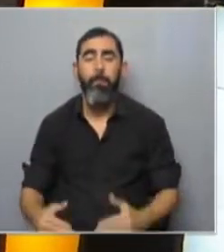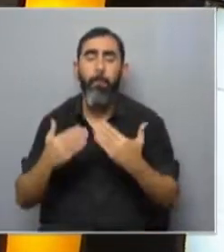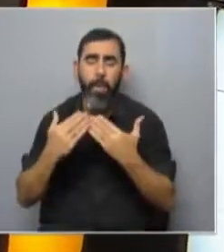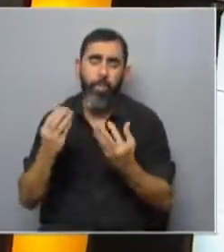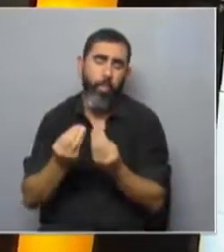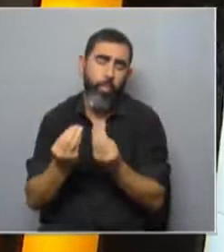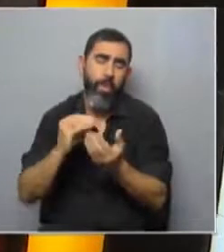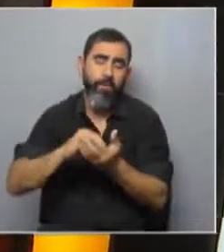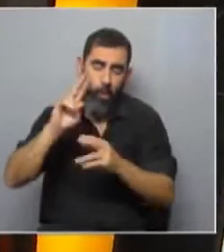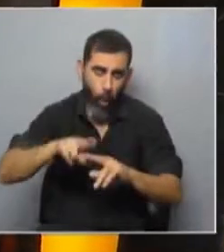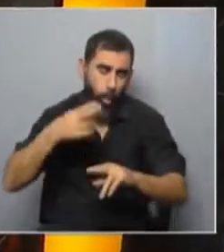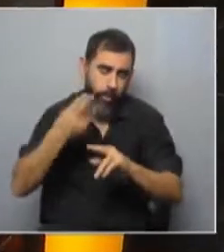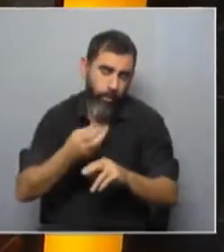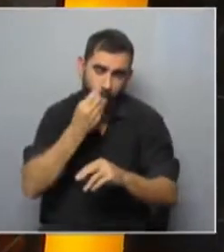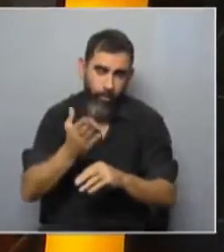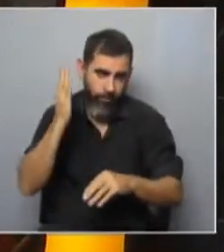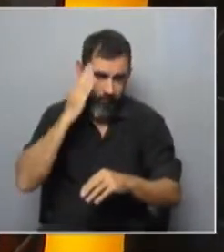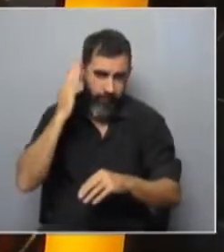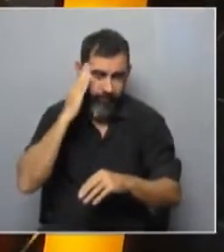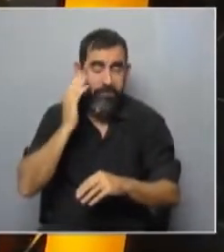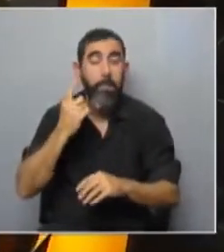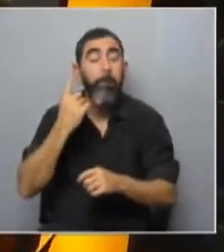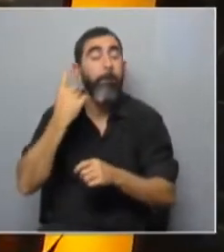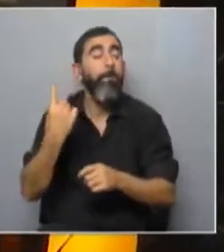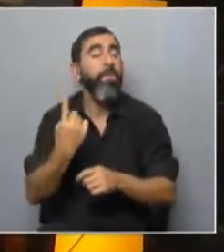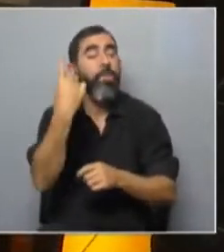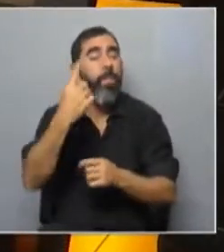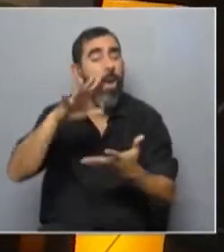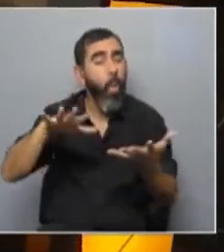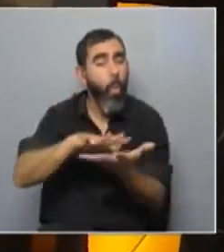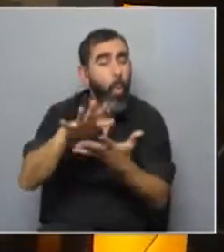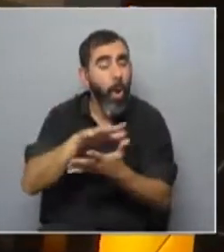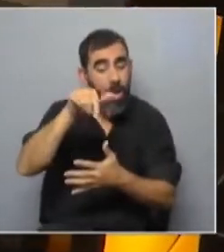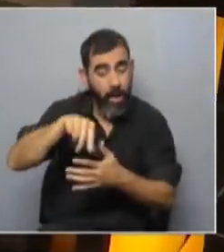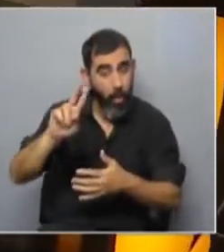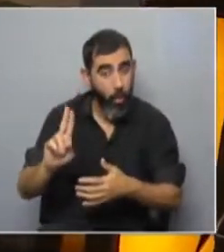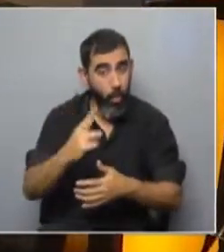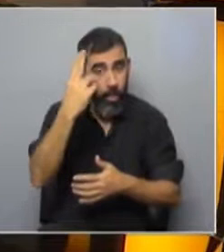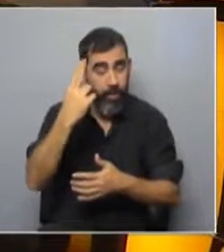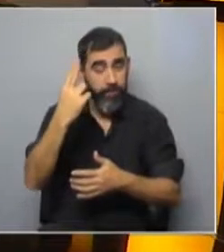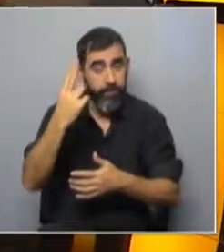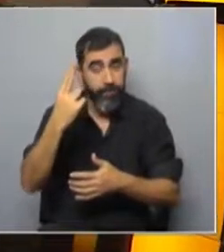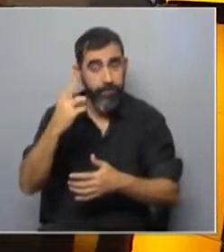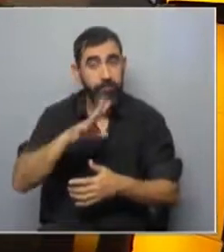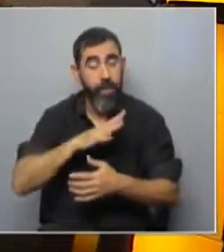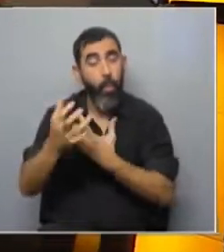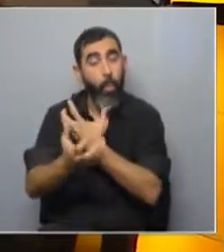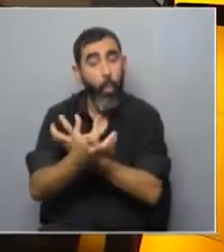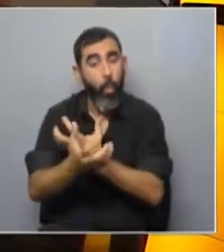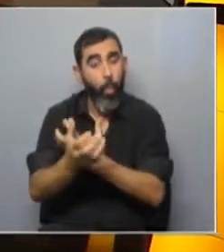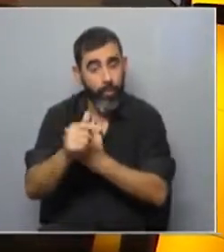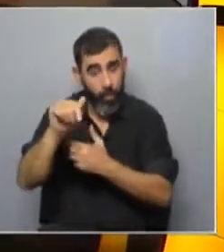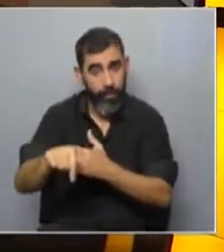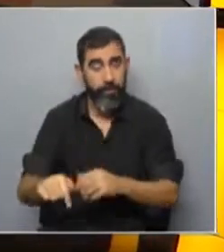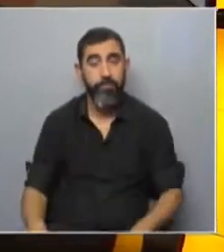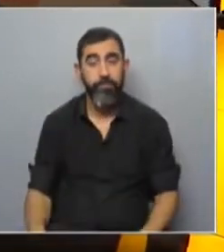y otra vez, pero es bueno que la gente lo sepa. Estamos hablando del principal sitio conocido hasta ahora en Uruguay de restos de megafauna.